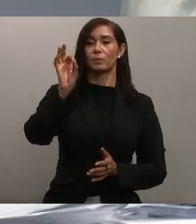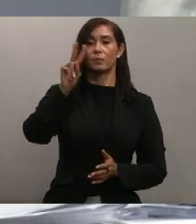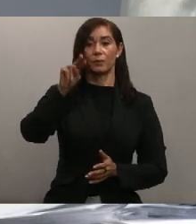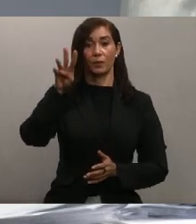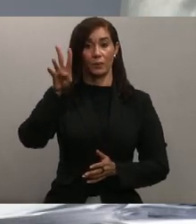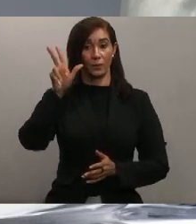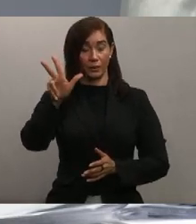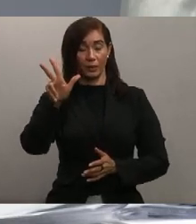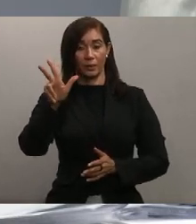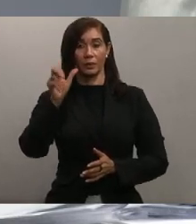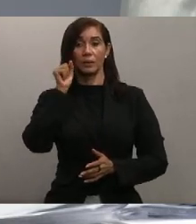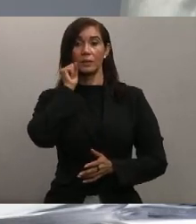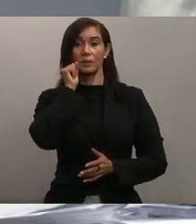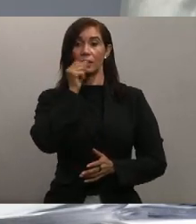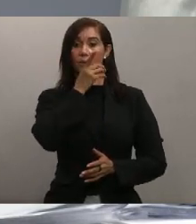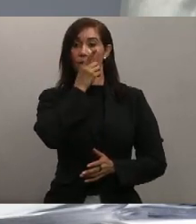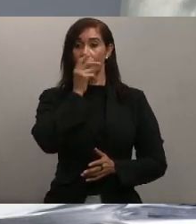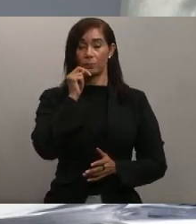4.23% Santo Domingo Norte,